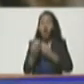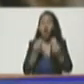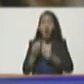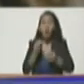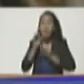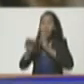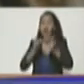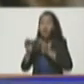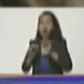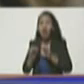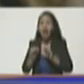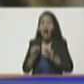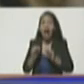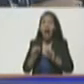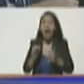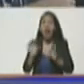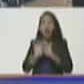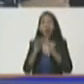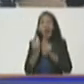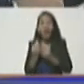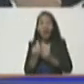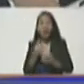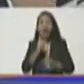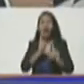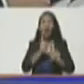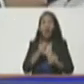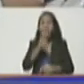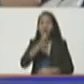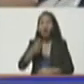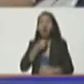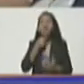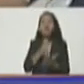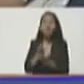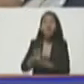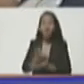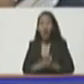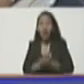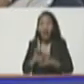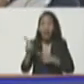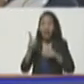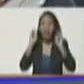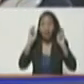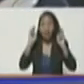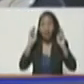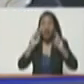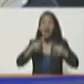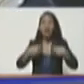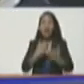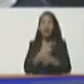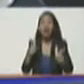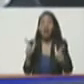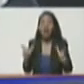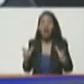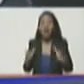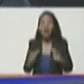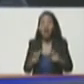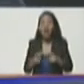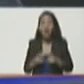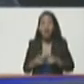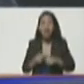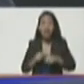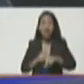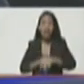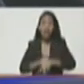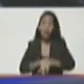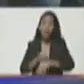los fallecidos que aquellos basados en el dogma neoliberal redujeron durante décadas